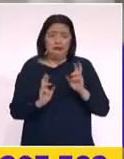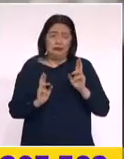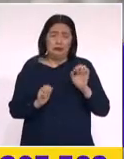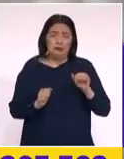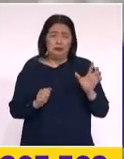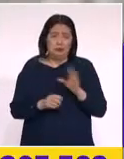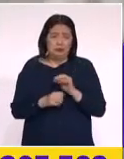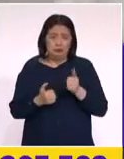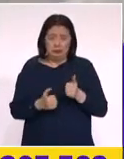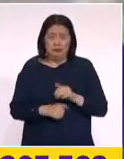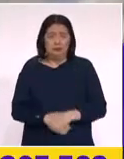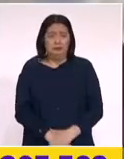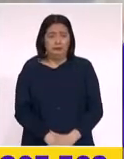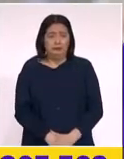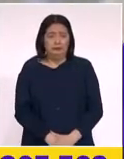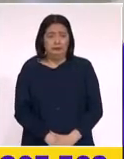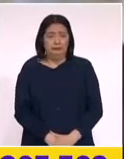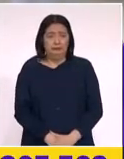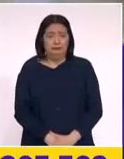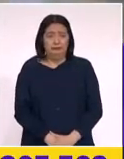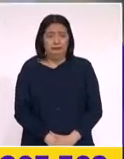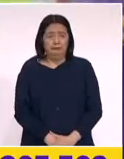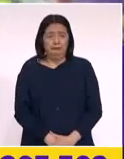todo esté bien.